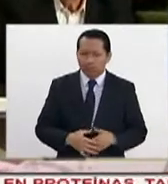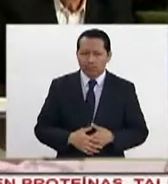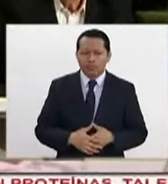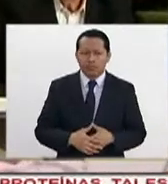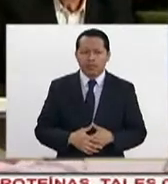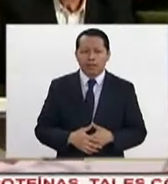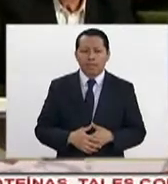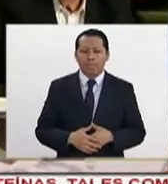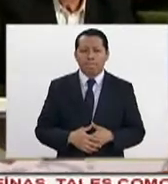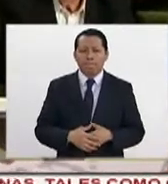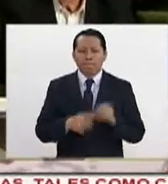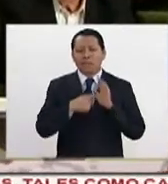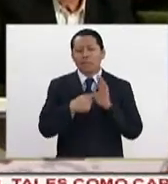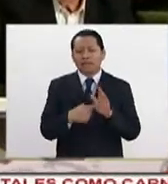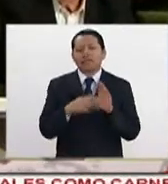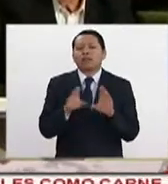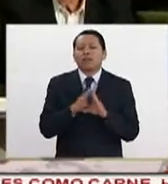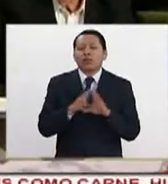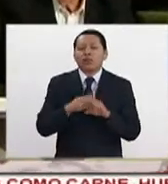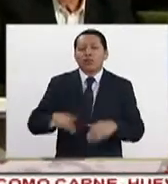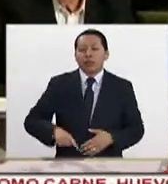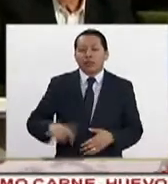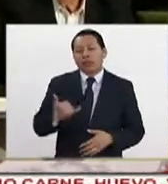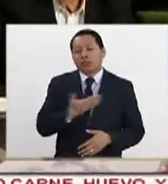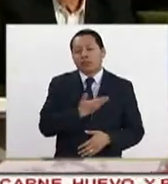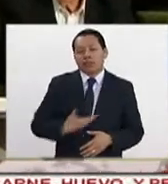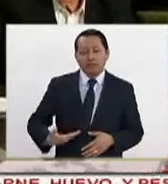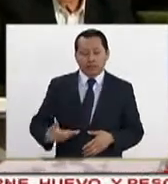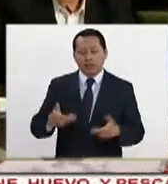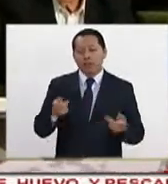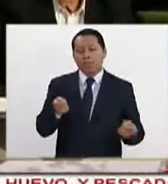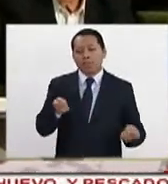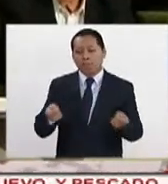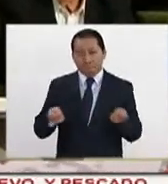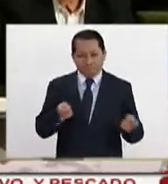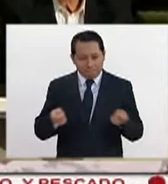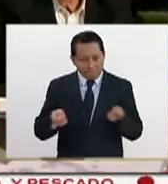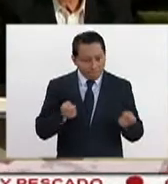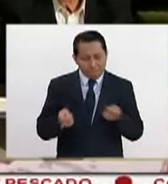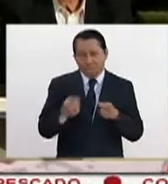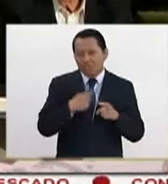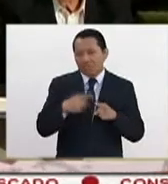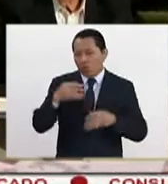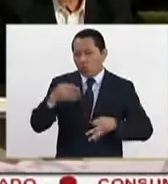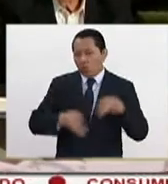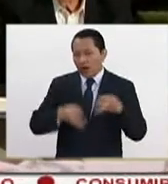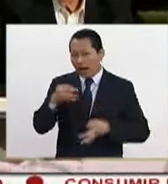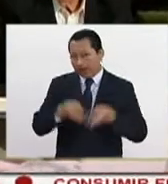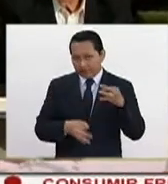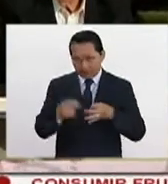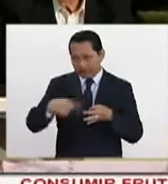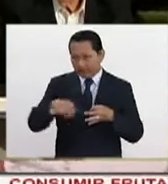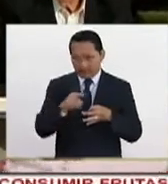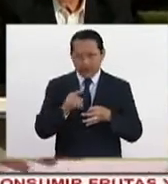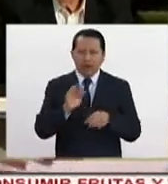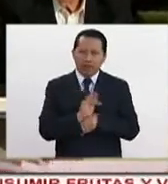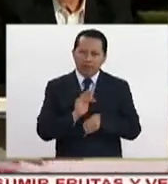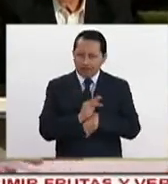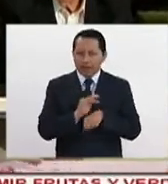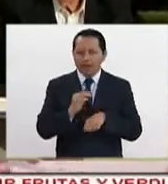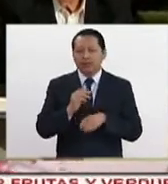En una muestra más de cómo el gobierno y el presidente Macri manipulan la justicia y a los jueces que los aplauden y a los